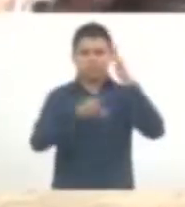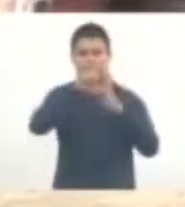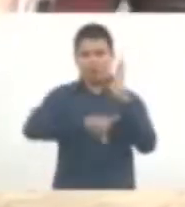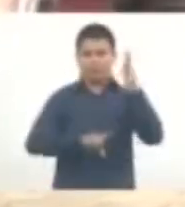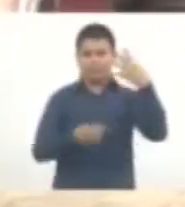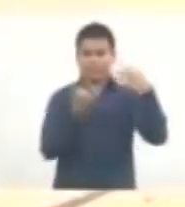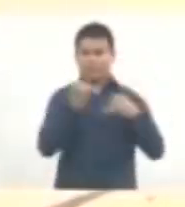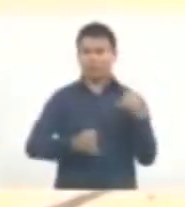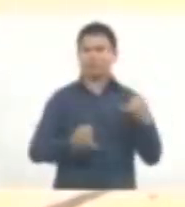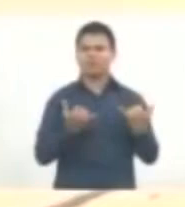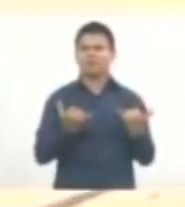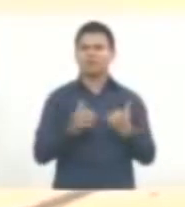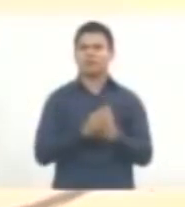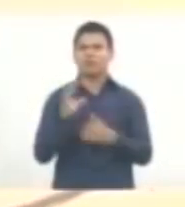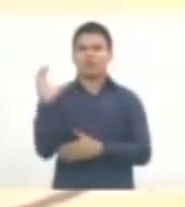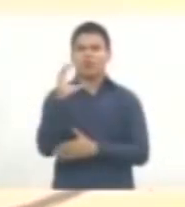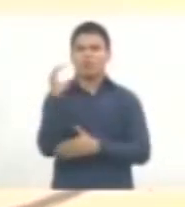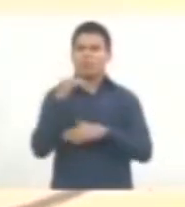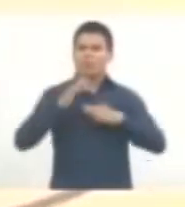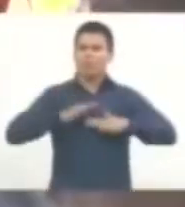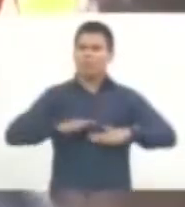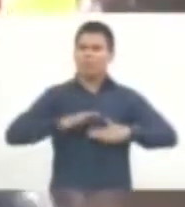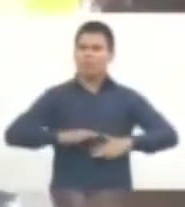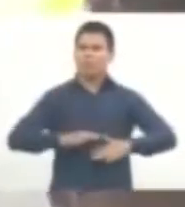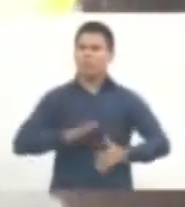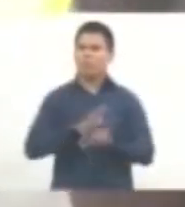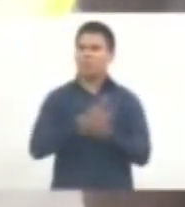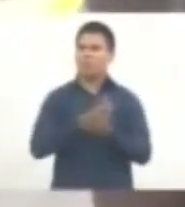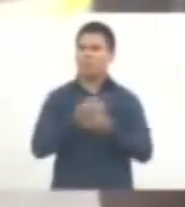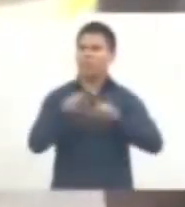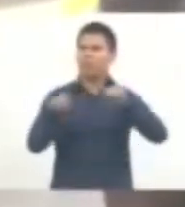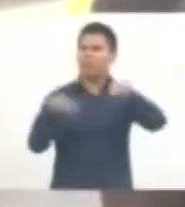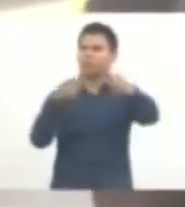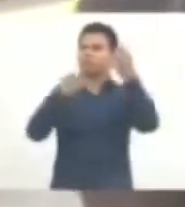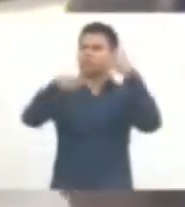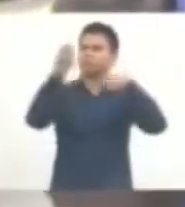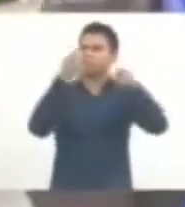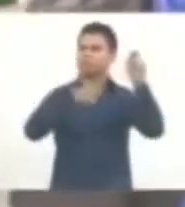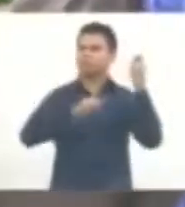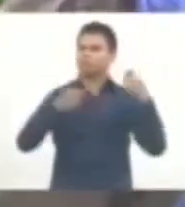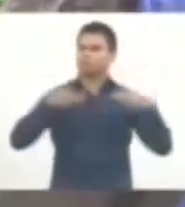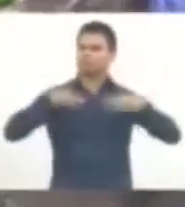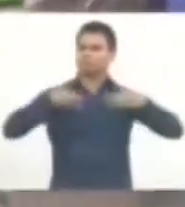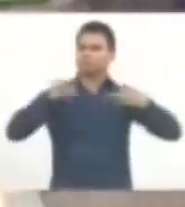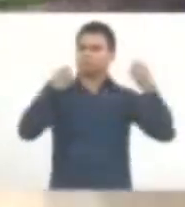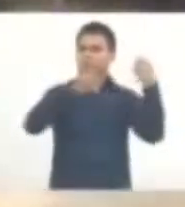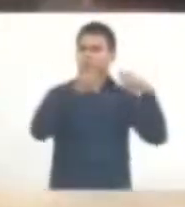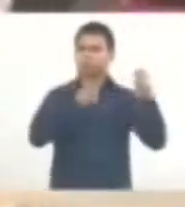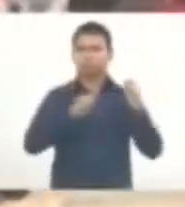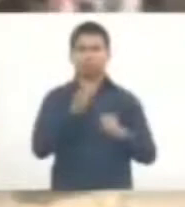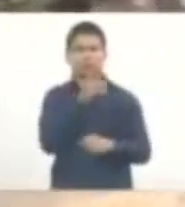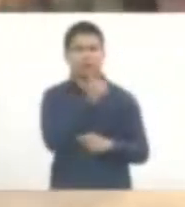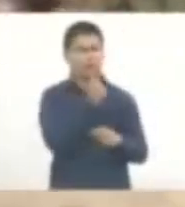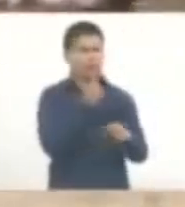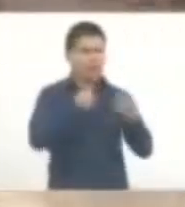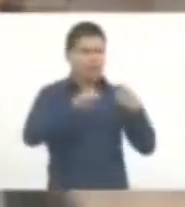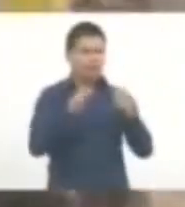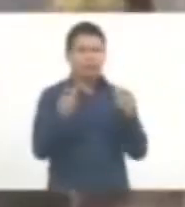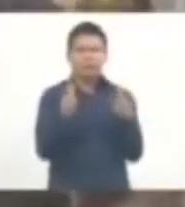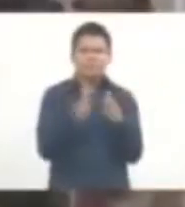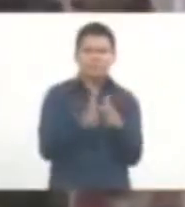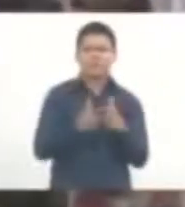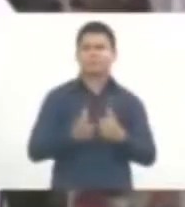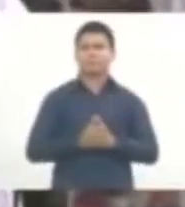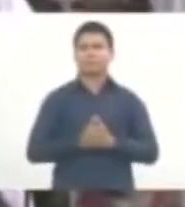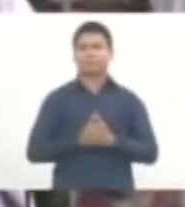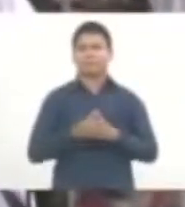la ola amarilla se encuentra en completa calma. Así lo aseguran vendedores, quienes para esta temporada preparan todo un ajuar para apoyar a la Selección Colombia.